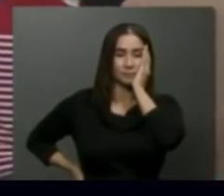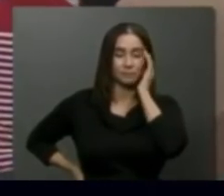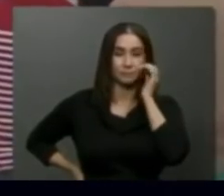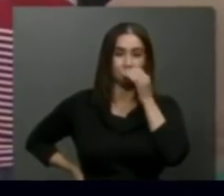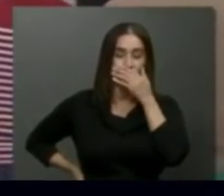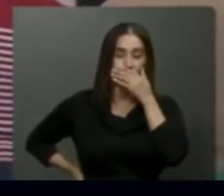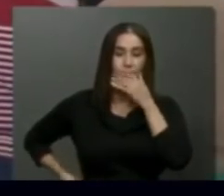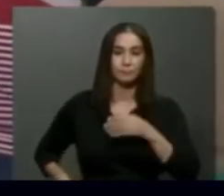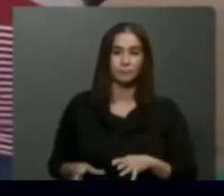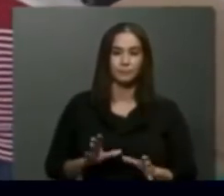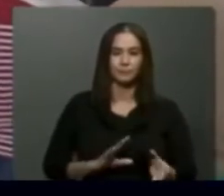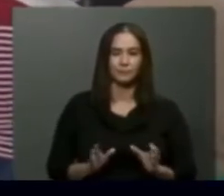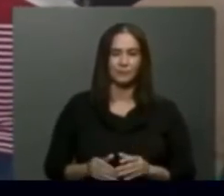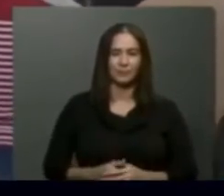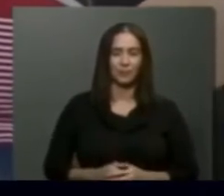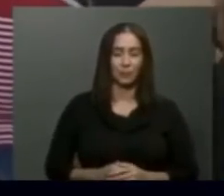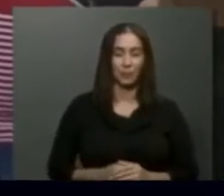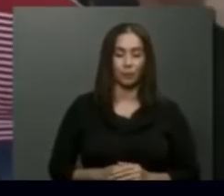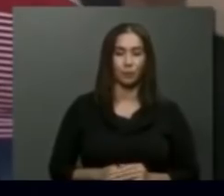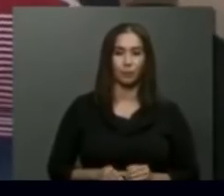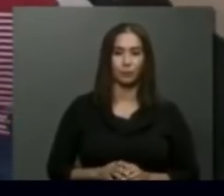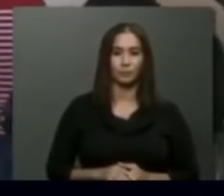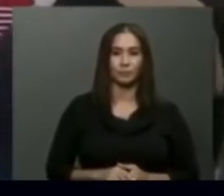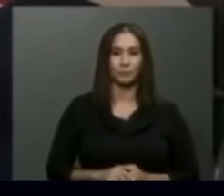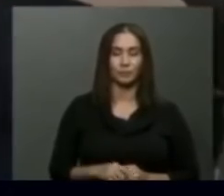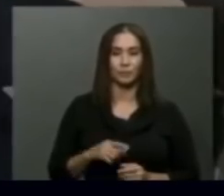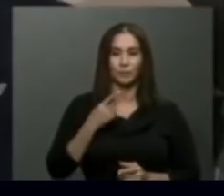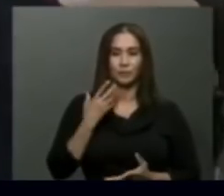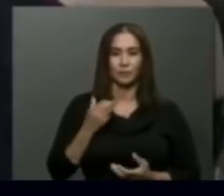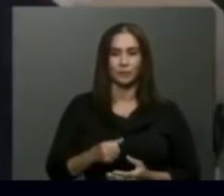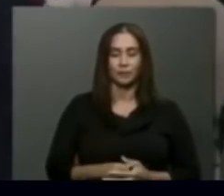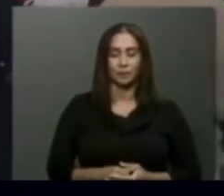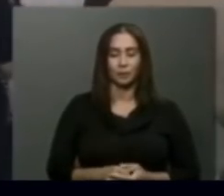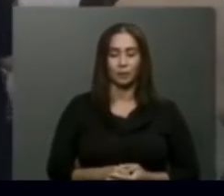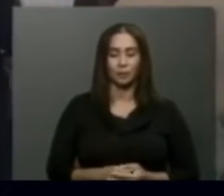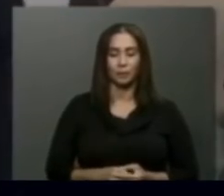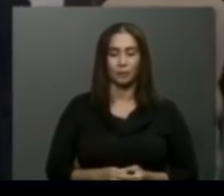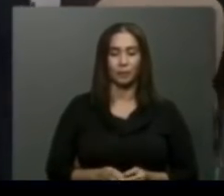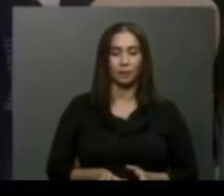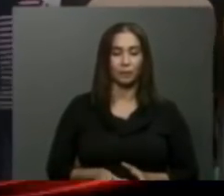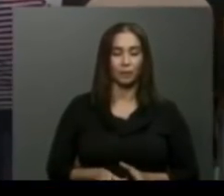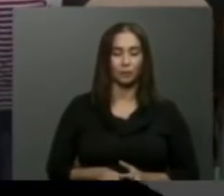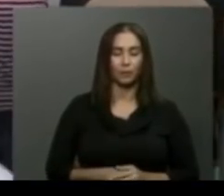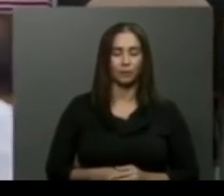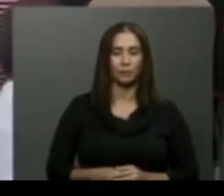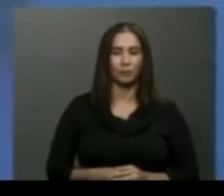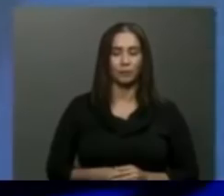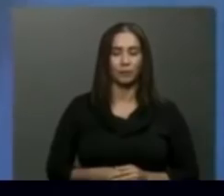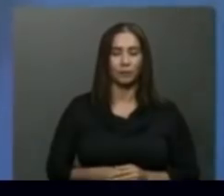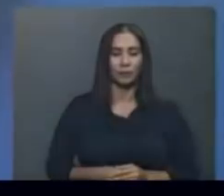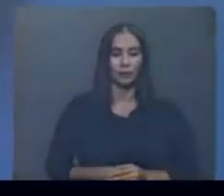condicionada Navidad Supérate. Cuando usted lo diga, señor presidente. Un toque.